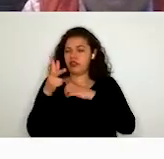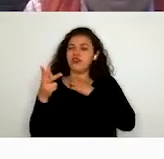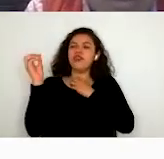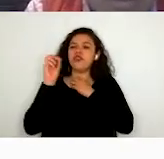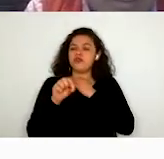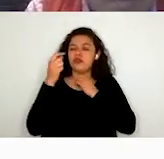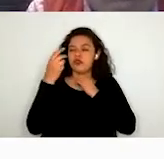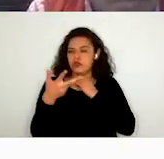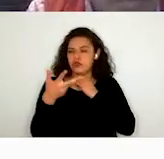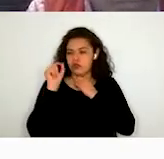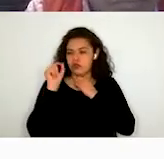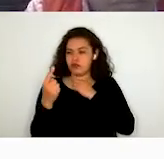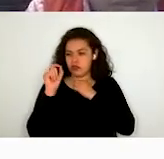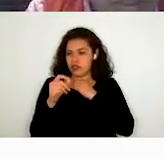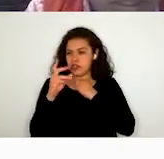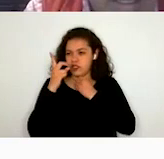8.8.1 inciso B.